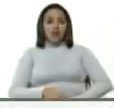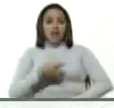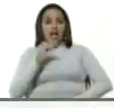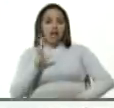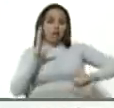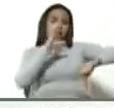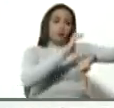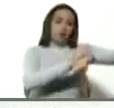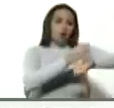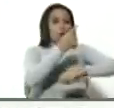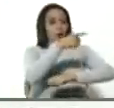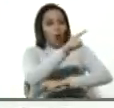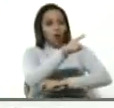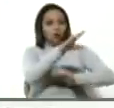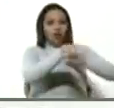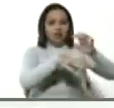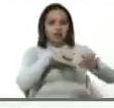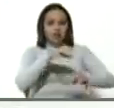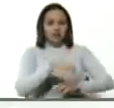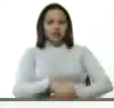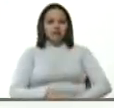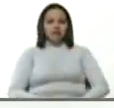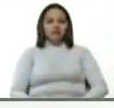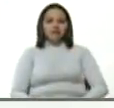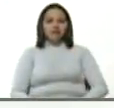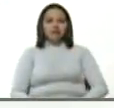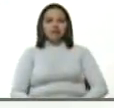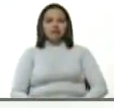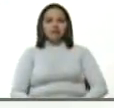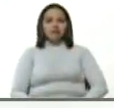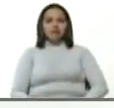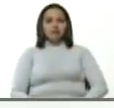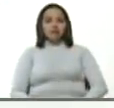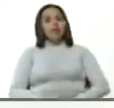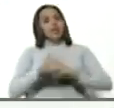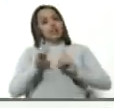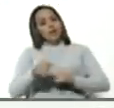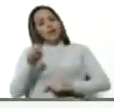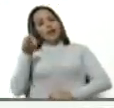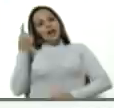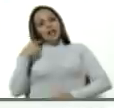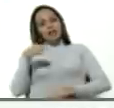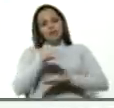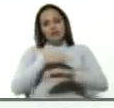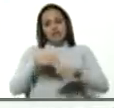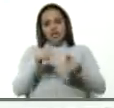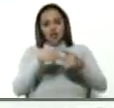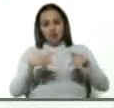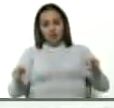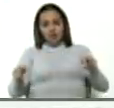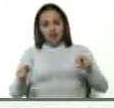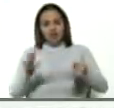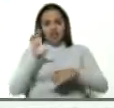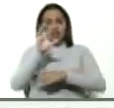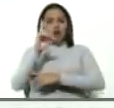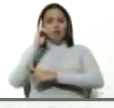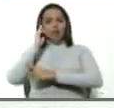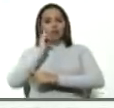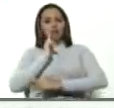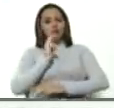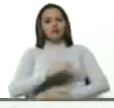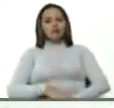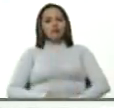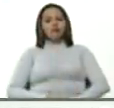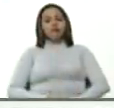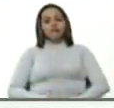ambas señoras. Igualmente, ayer el Ministerio Público imputó en el Estado Bolívar a